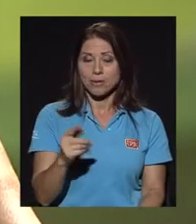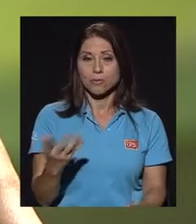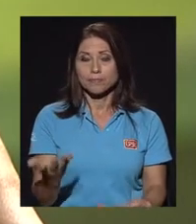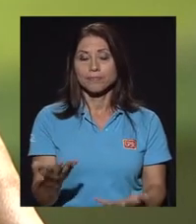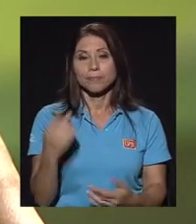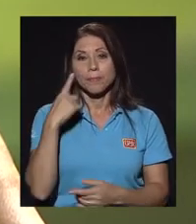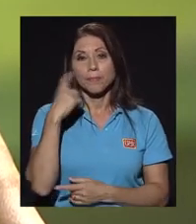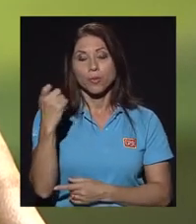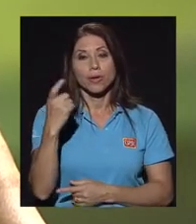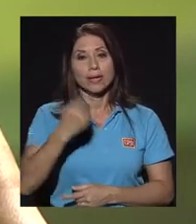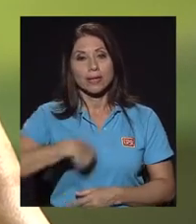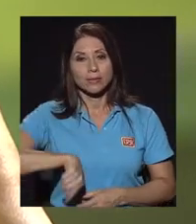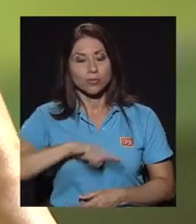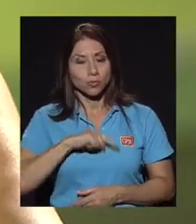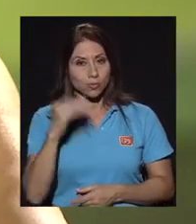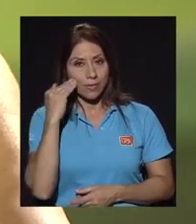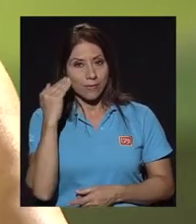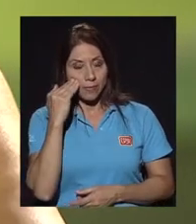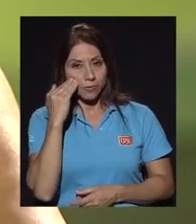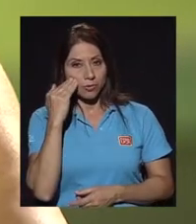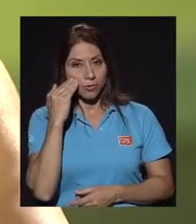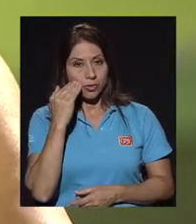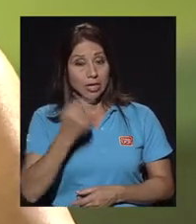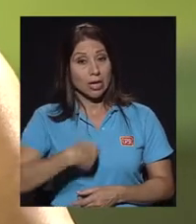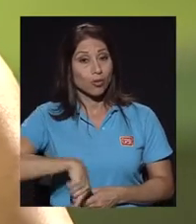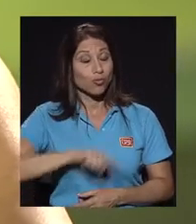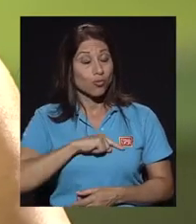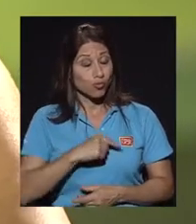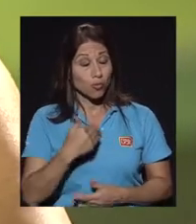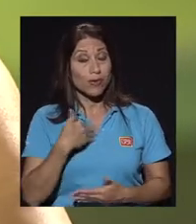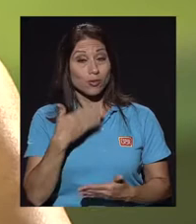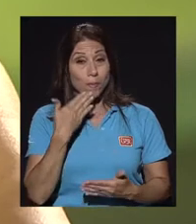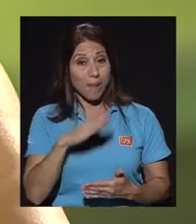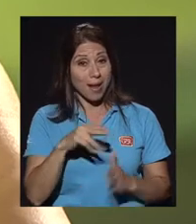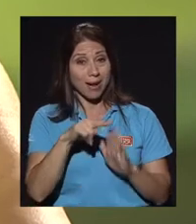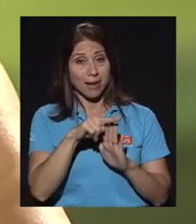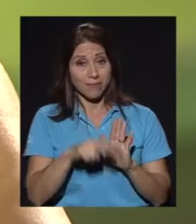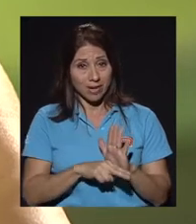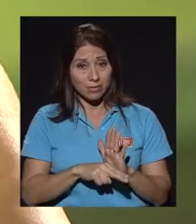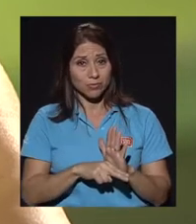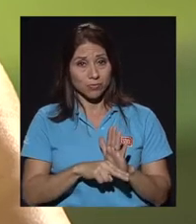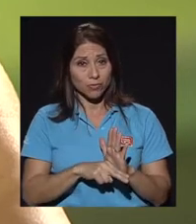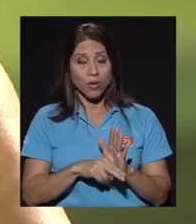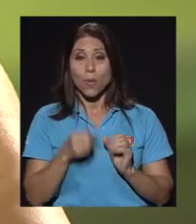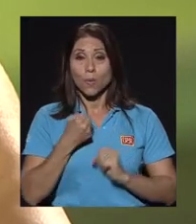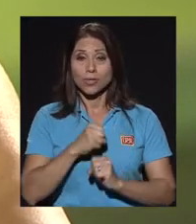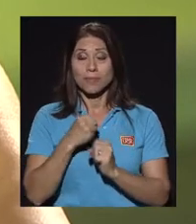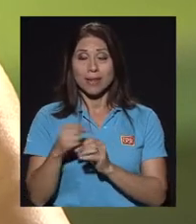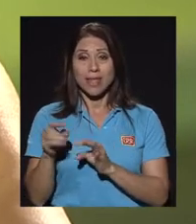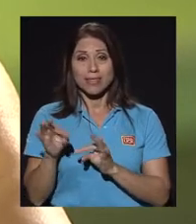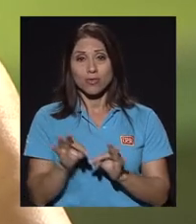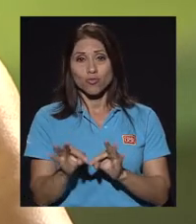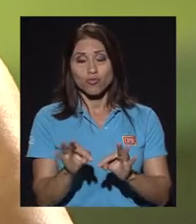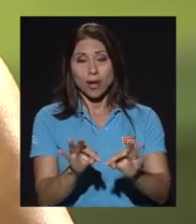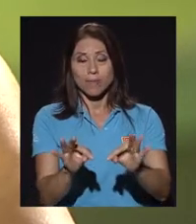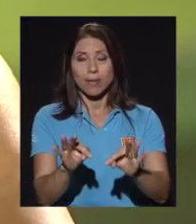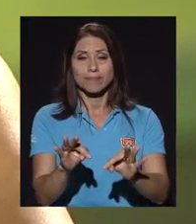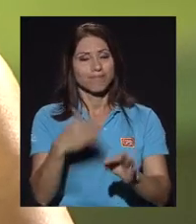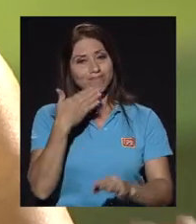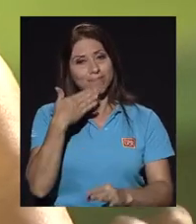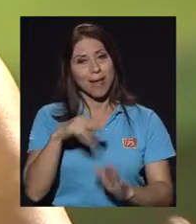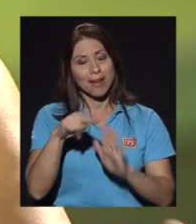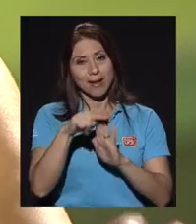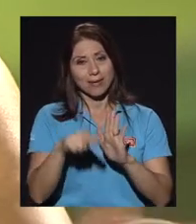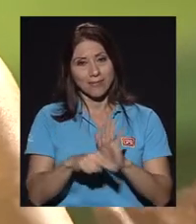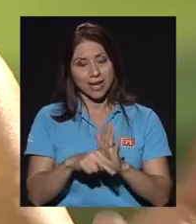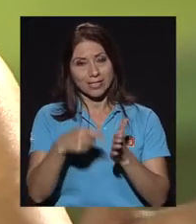porque nosotros sabemos que tuvimos mala calificación, la municipalidad de Turrialba tuvo mala calificación en